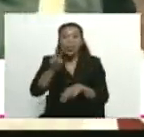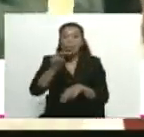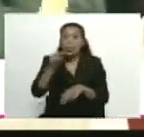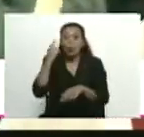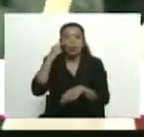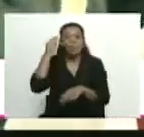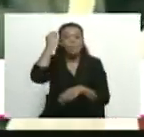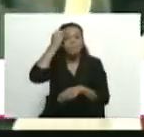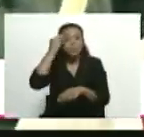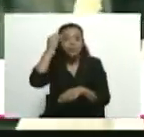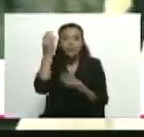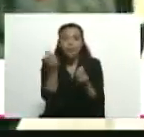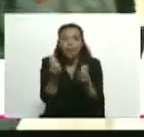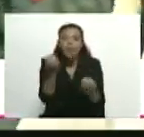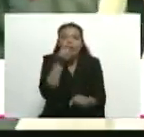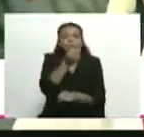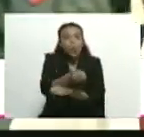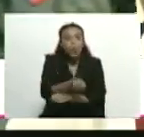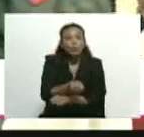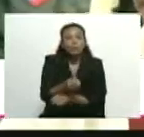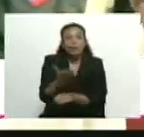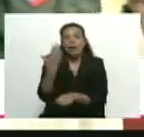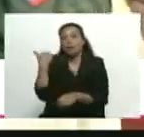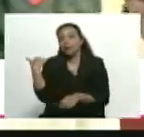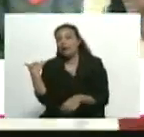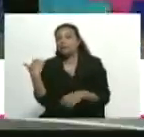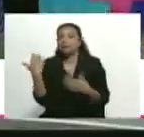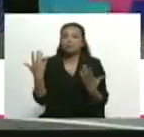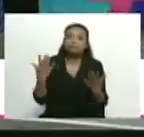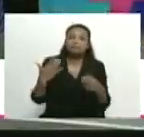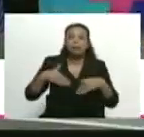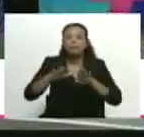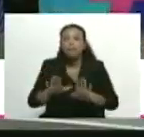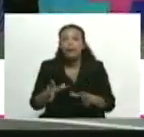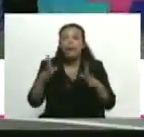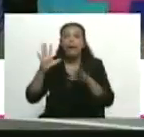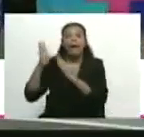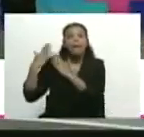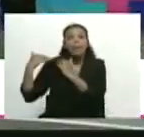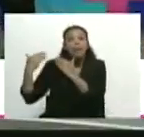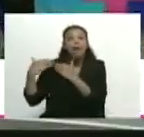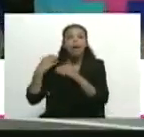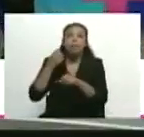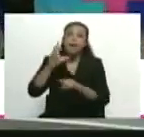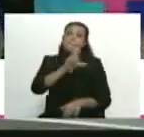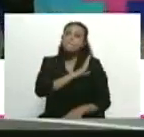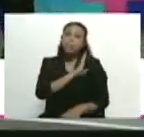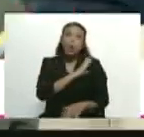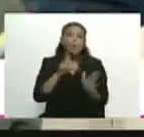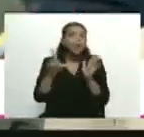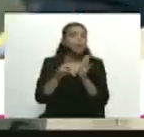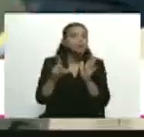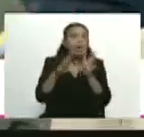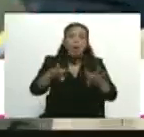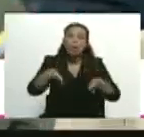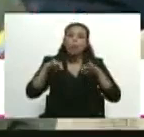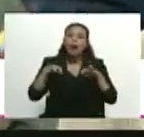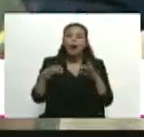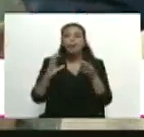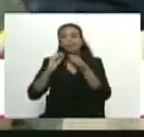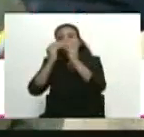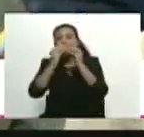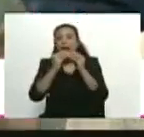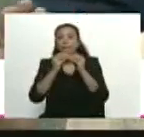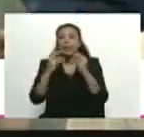nunca pensamos graduarnos, porque ya habíamos perdido la esperanza de graduarnos en nuestro auditorio. Y eso fue